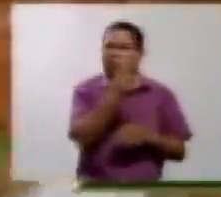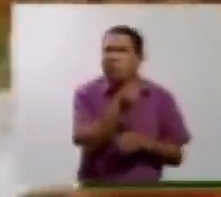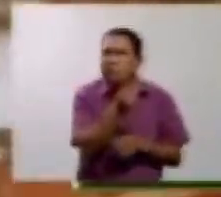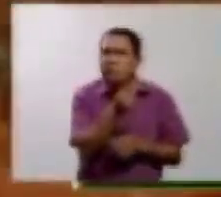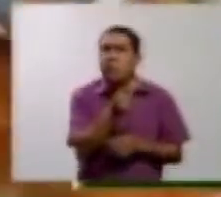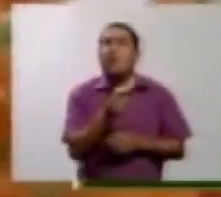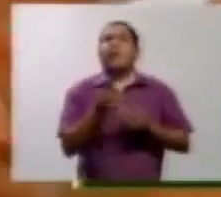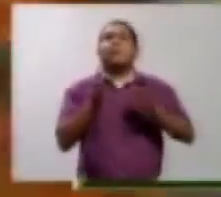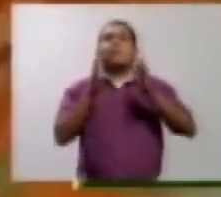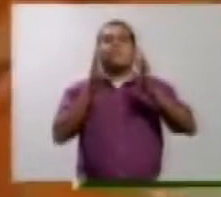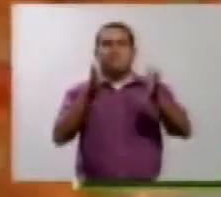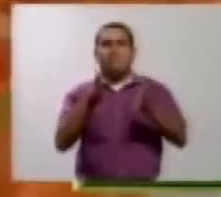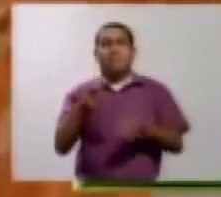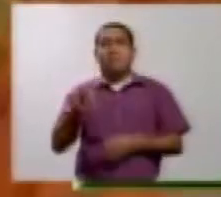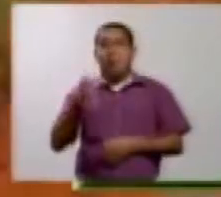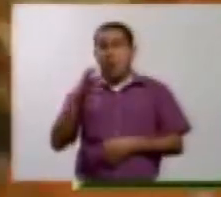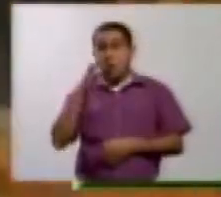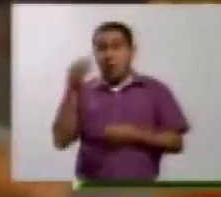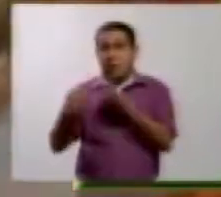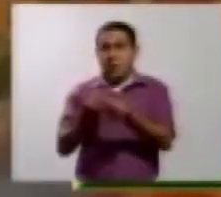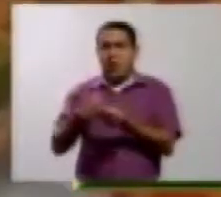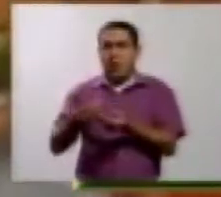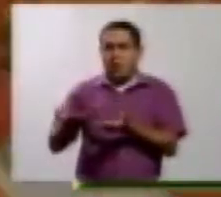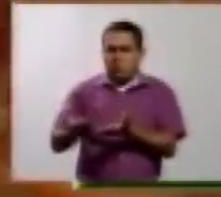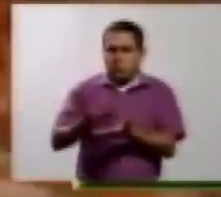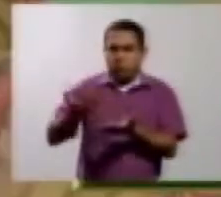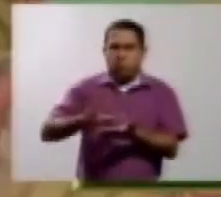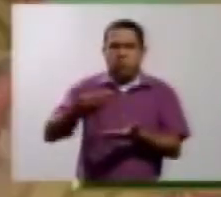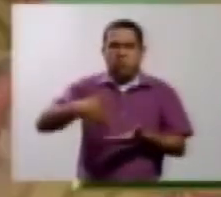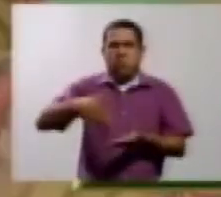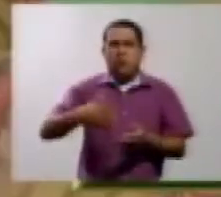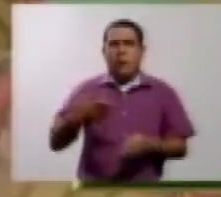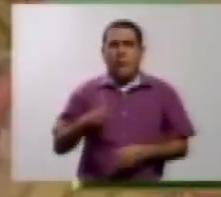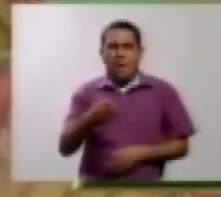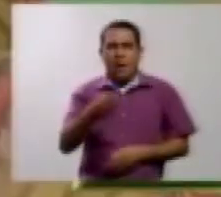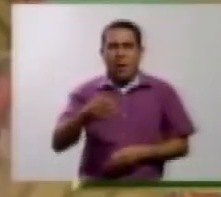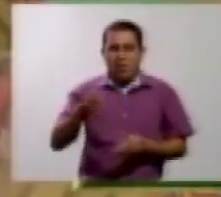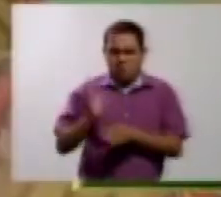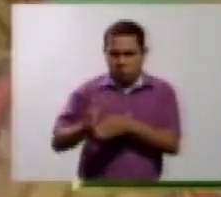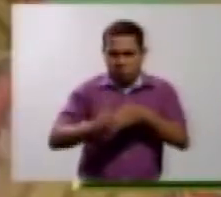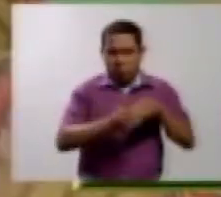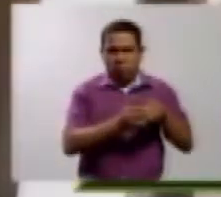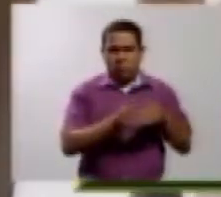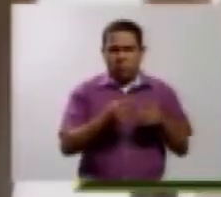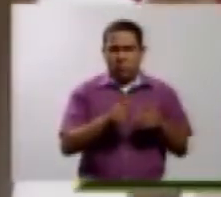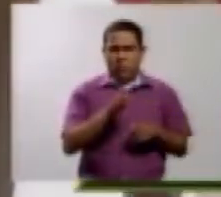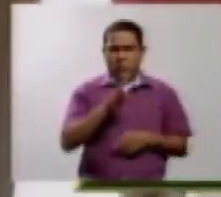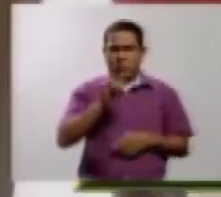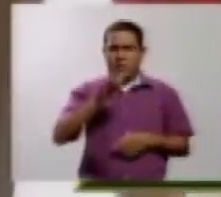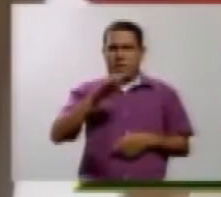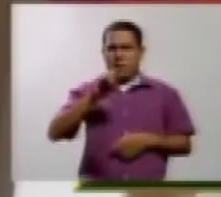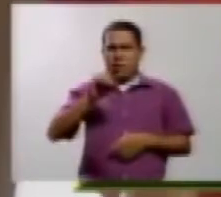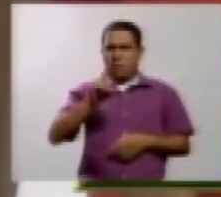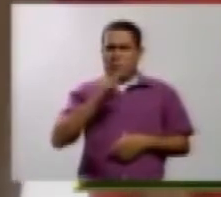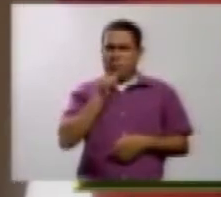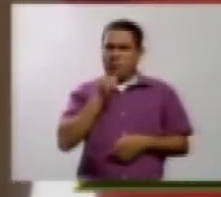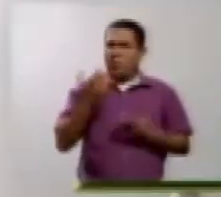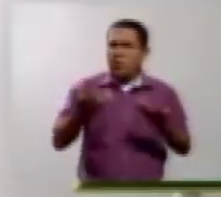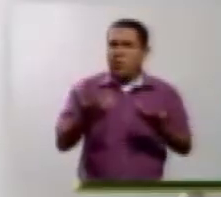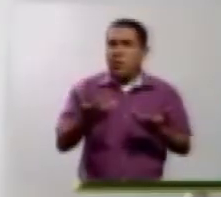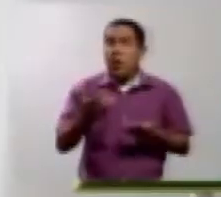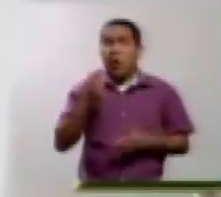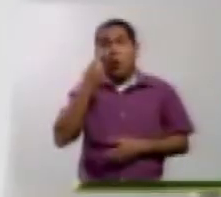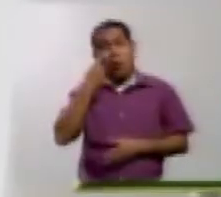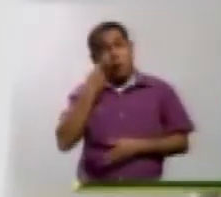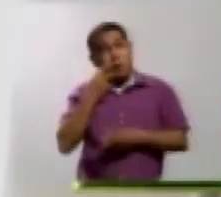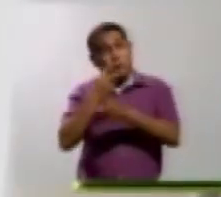lo mejor que sabe hacer Ichadaza es el salpicón de cazón, pero de bitácora, pocón, pocón. Bueno, mejor que no se metan